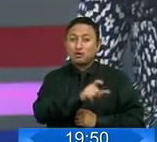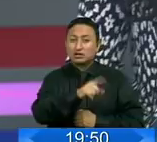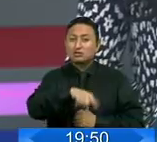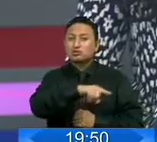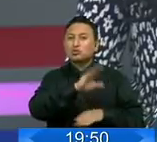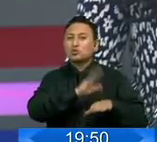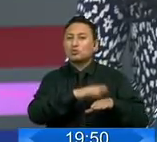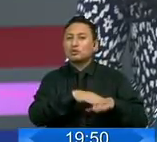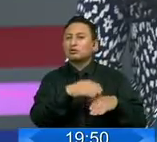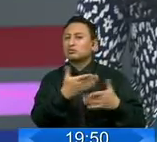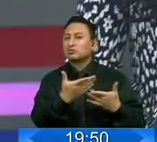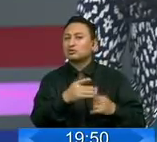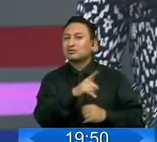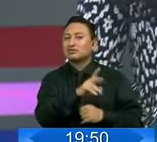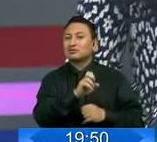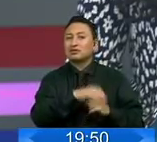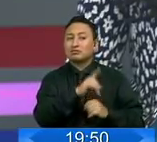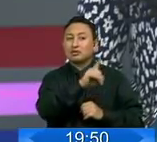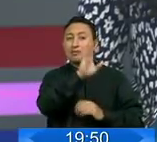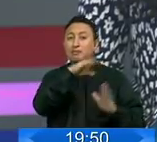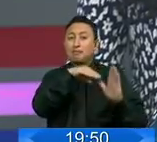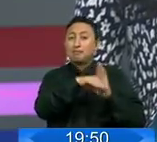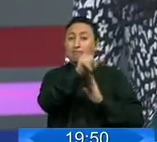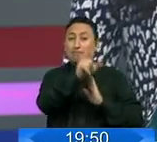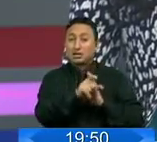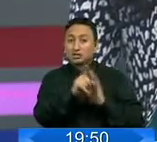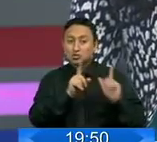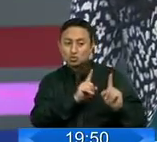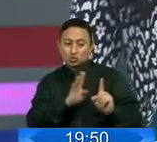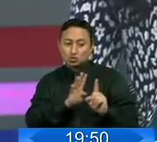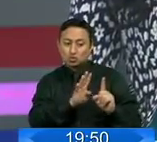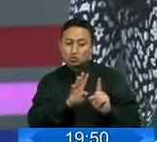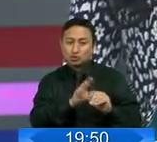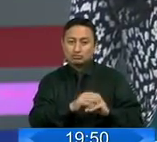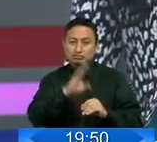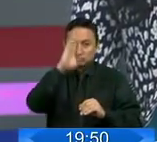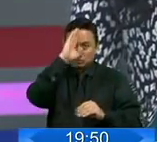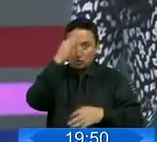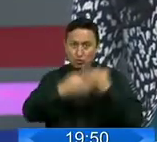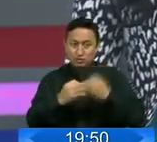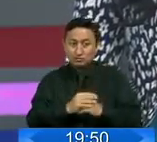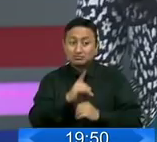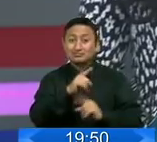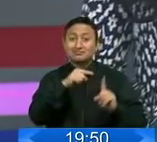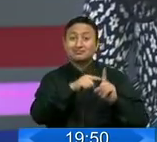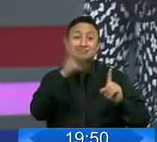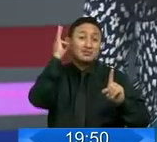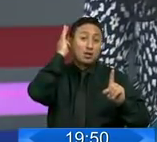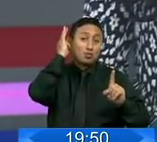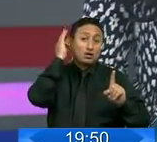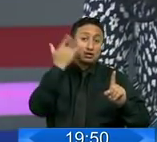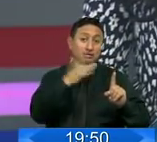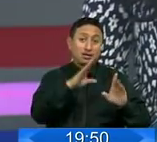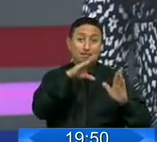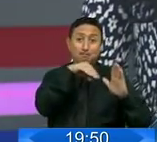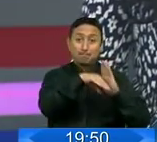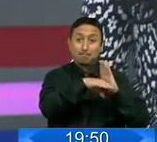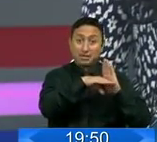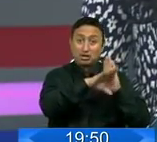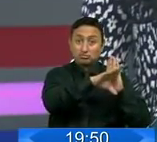implicadas en el delito de sacapintas. Agentes de la policía judicial evitaron que a una señora le roben dinero que retiró de una agencia